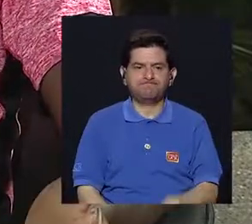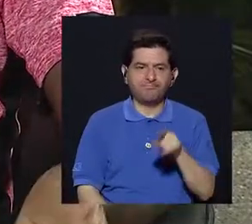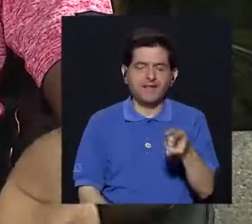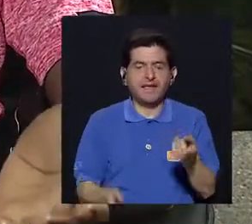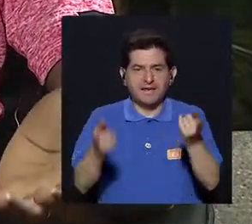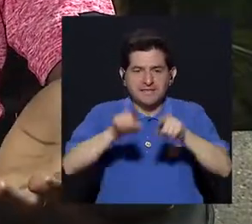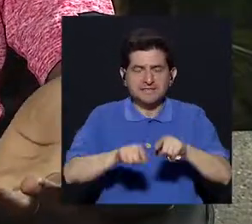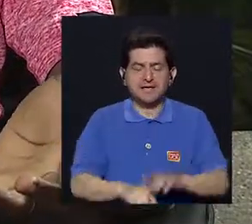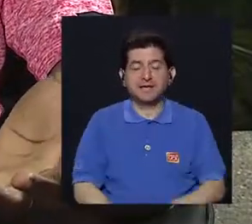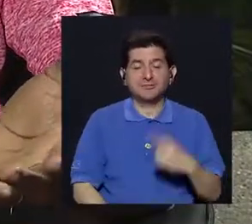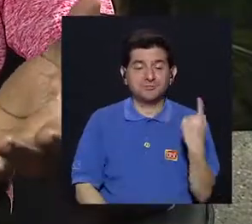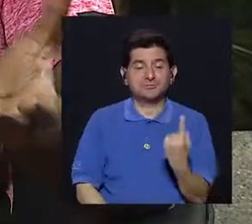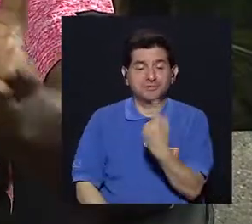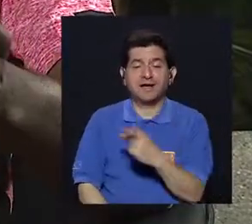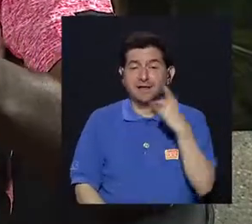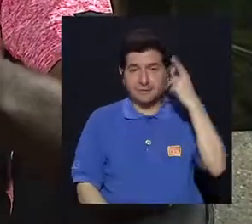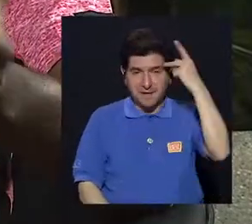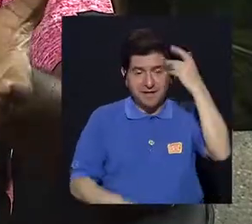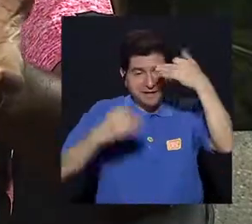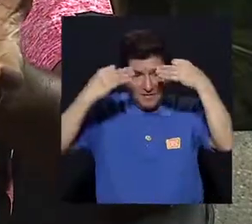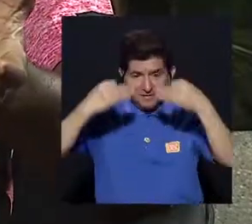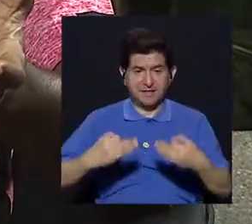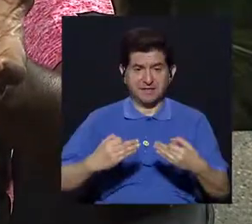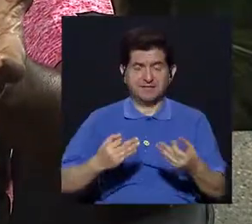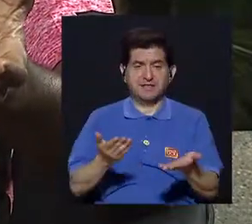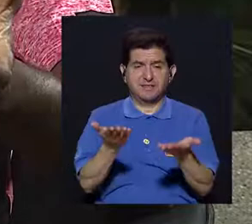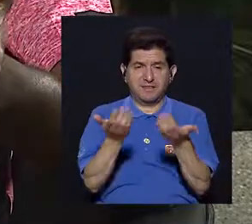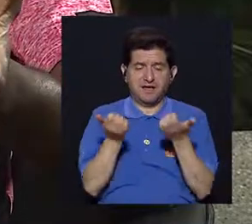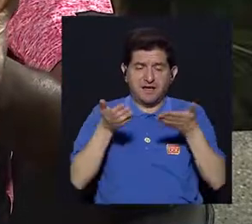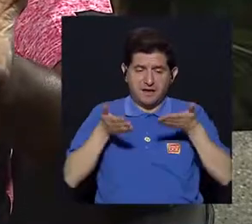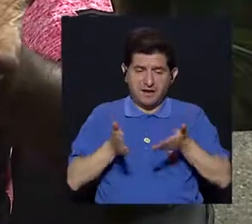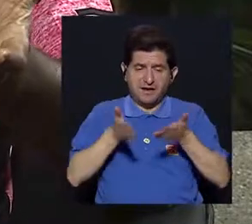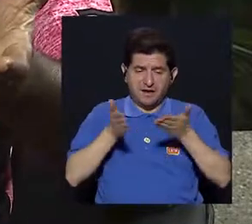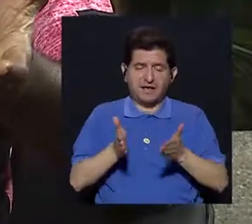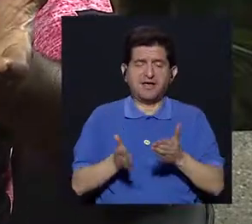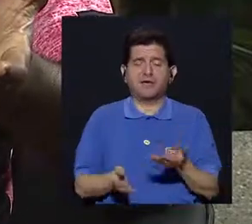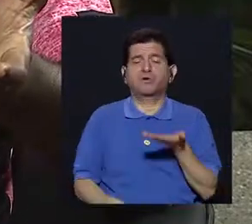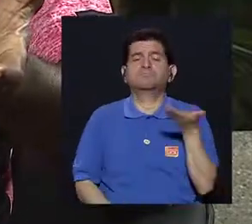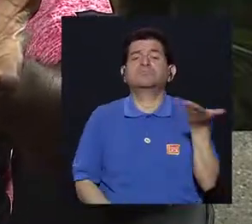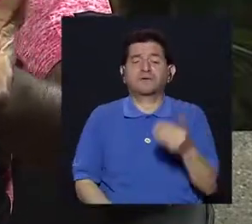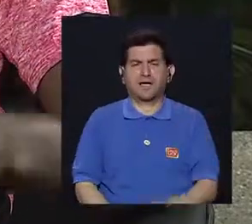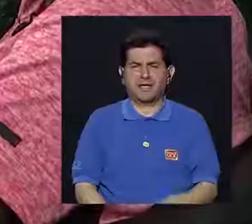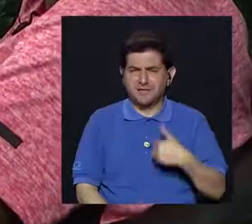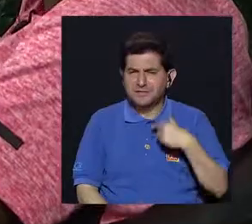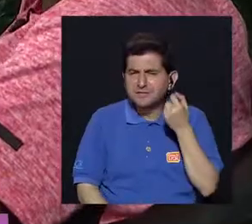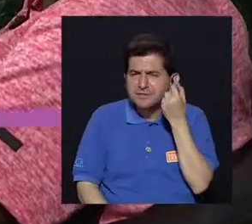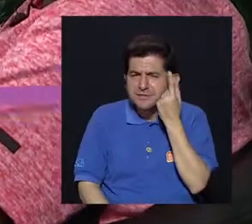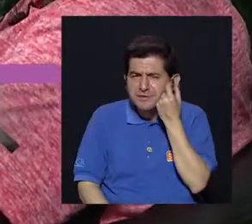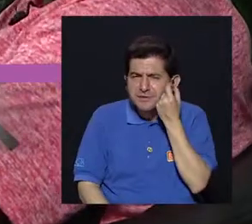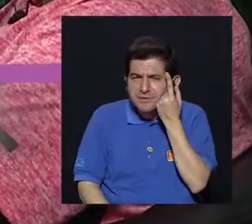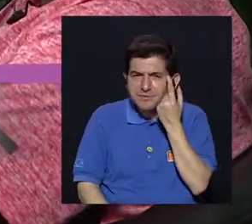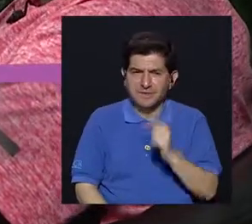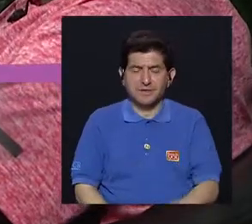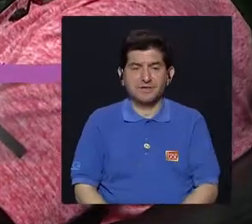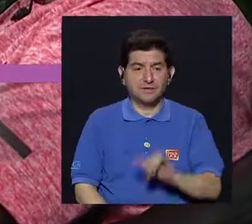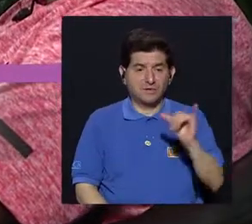Entonces va a decidir de cada padre, ¿verdad?, qué es lo que quiero para mi hijo. Entonces, si le entiendo, el punto